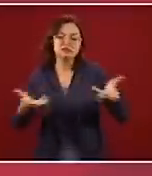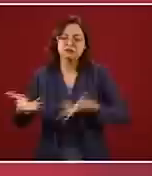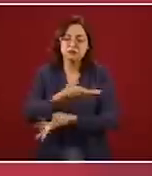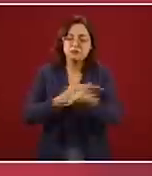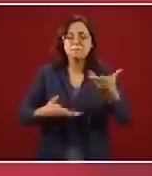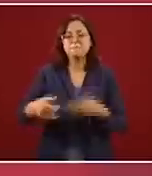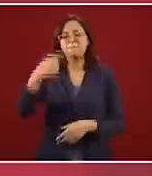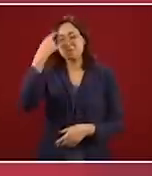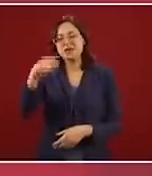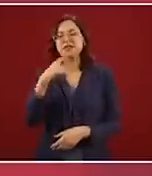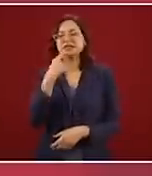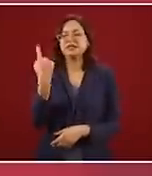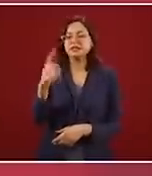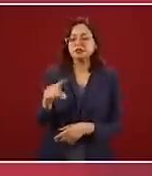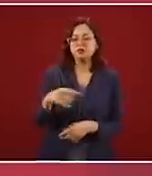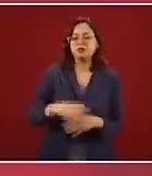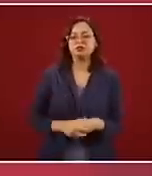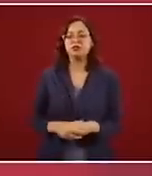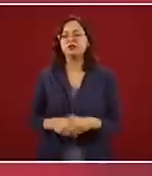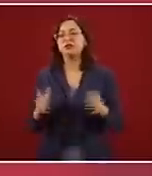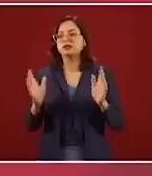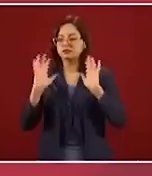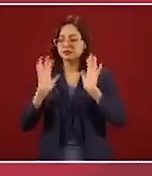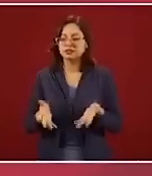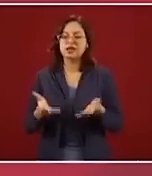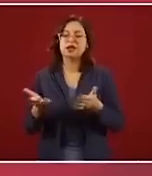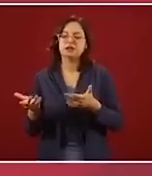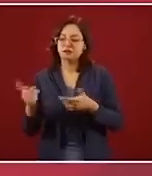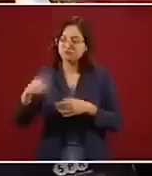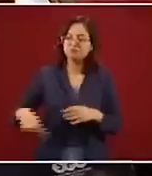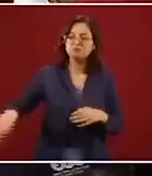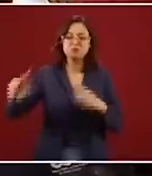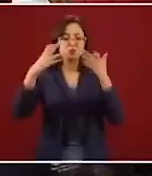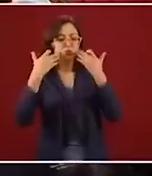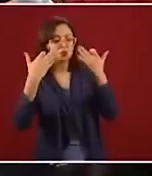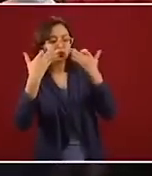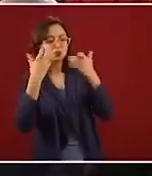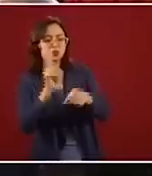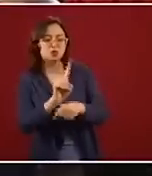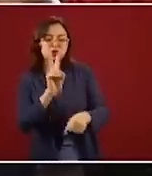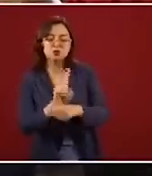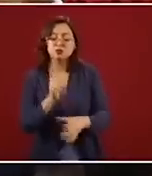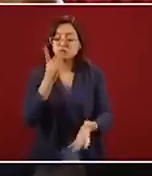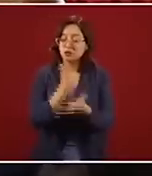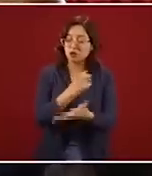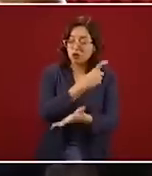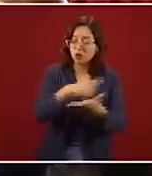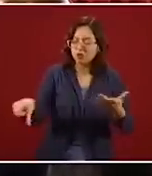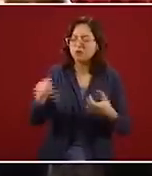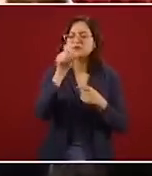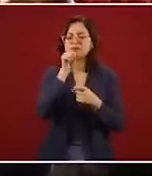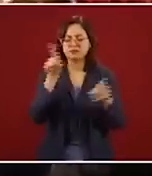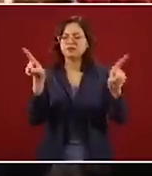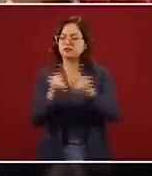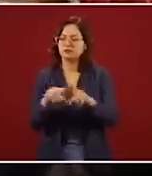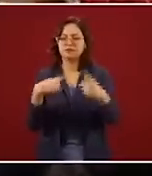denuncias. Los hemos incorporado como testigos sociales, no solamente en los temas de compra, sino incluso en las deliberaciones